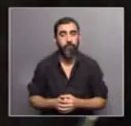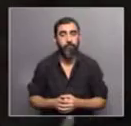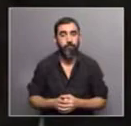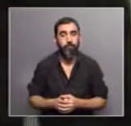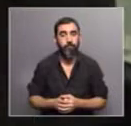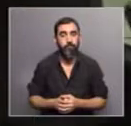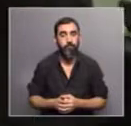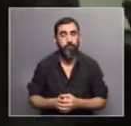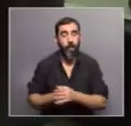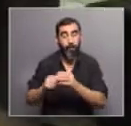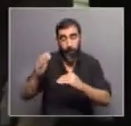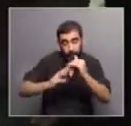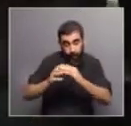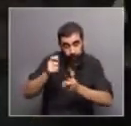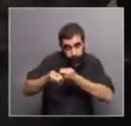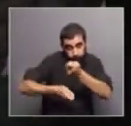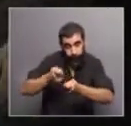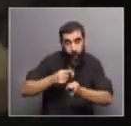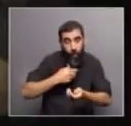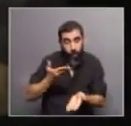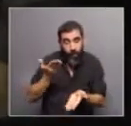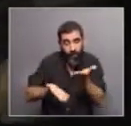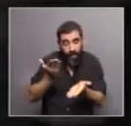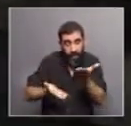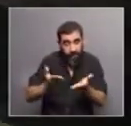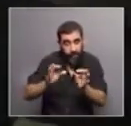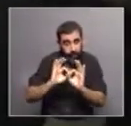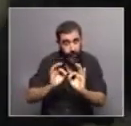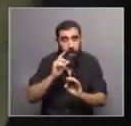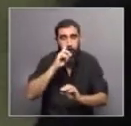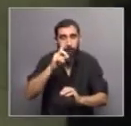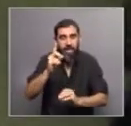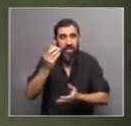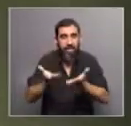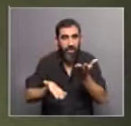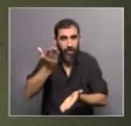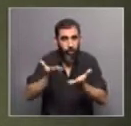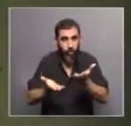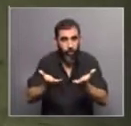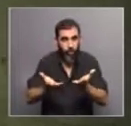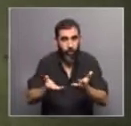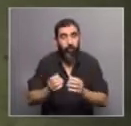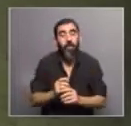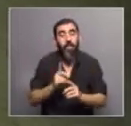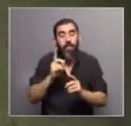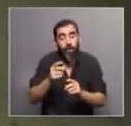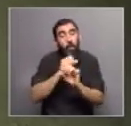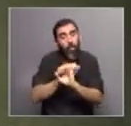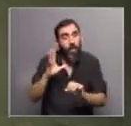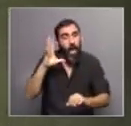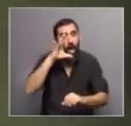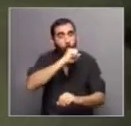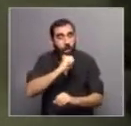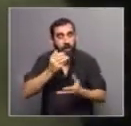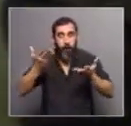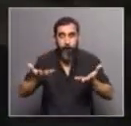La instalación cuenta de una balanza con capacidad para 1000 kilogramos que tiene que ser capaz de soportar todo